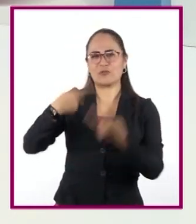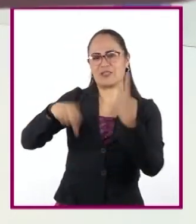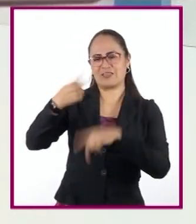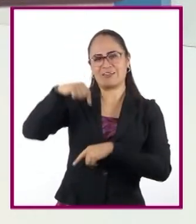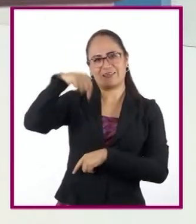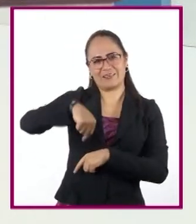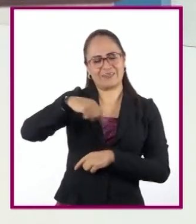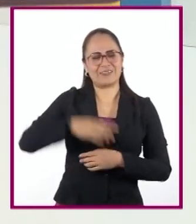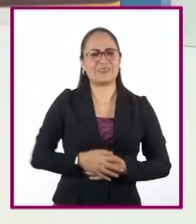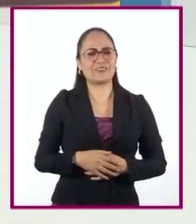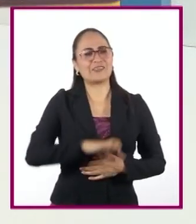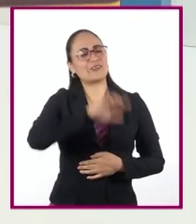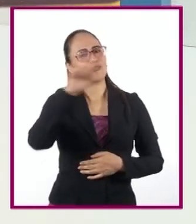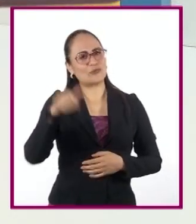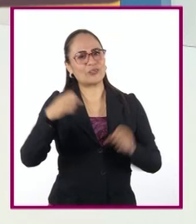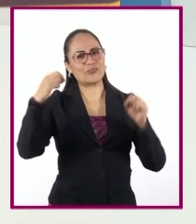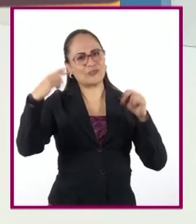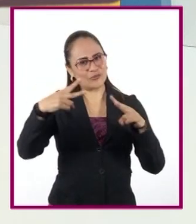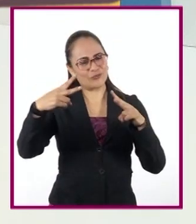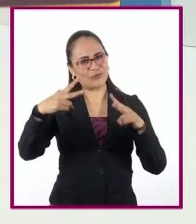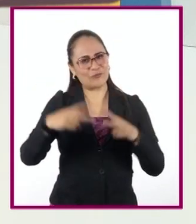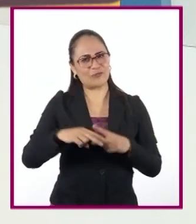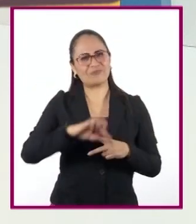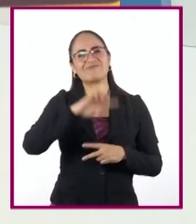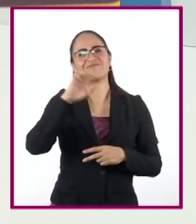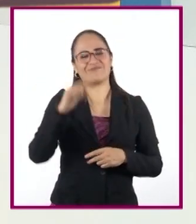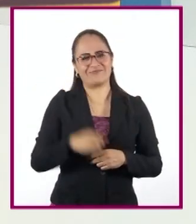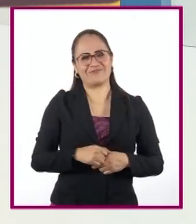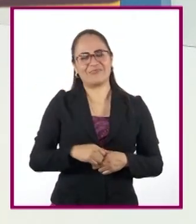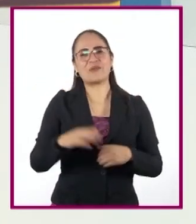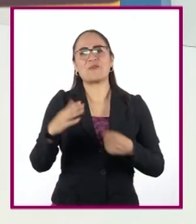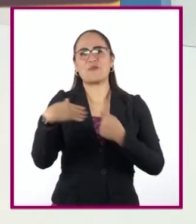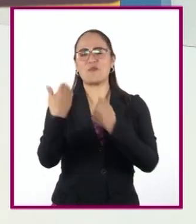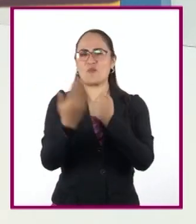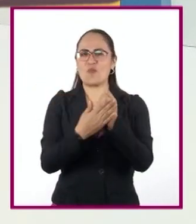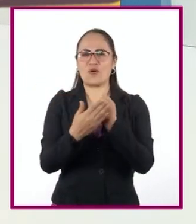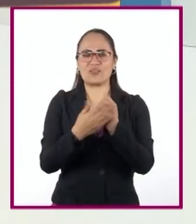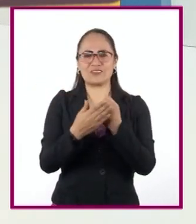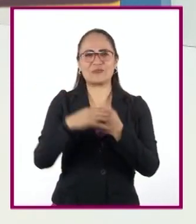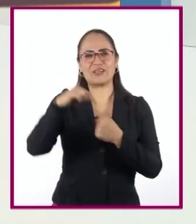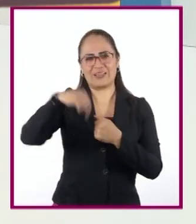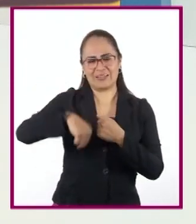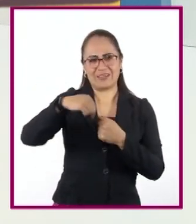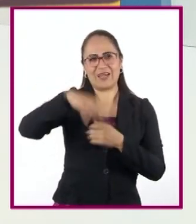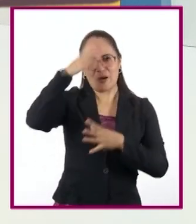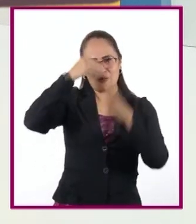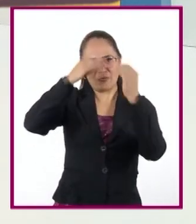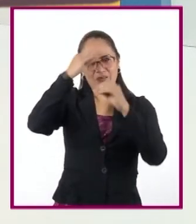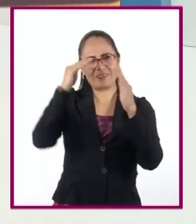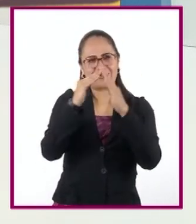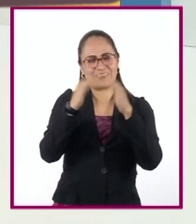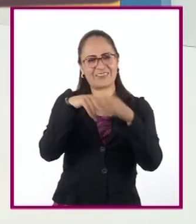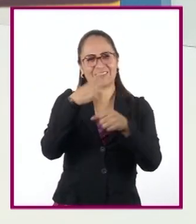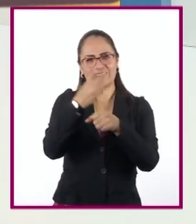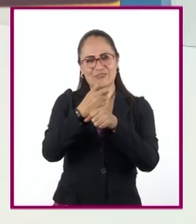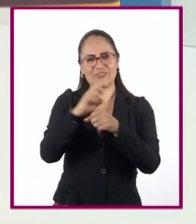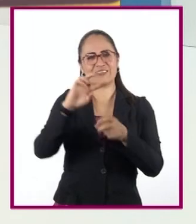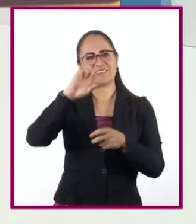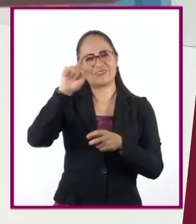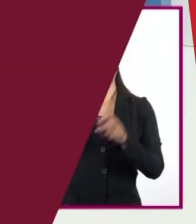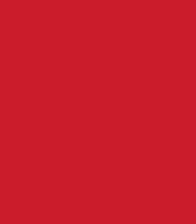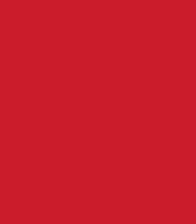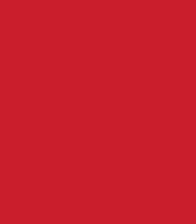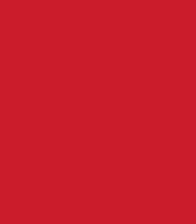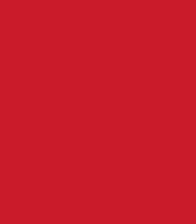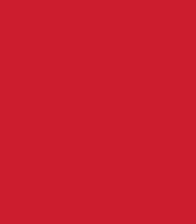de aprendizaje. Nos vemos muy pronto en una emisión más de Aprende en Casa 2. ¡Hasta pronto!